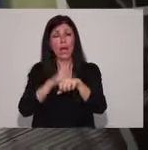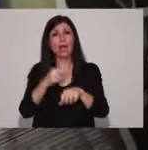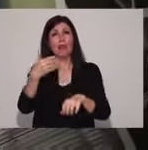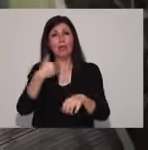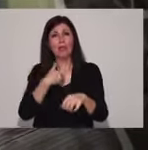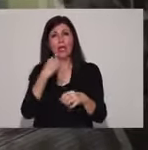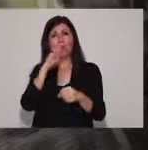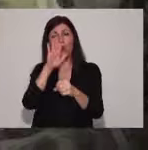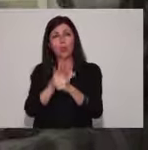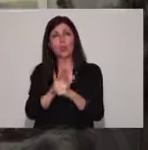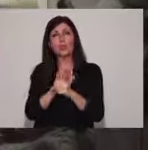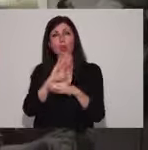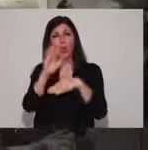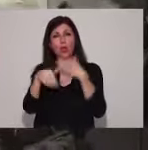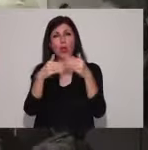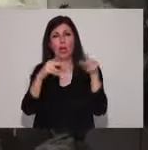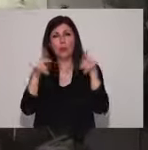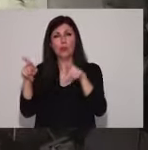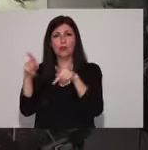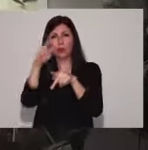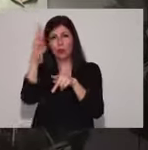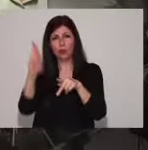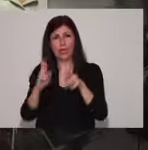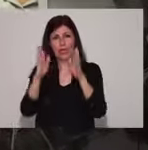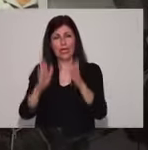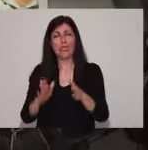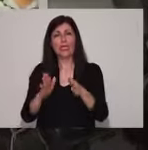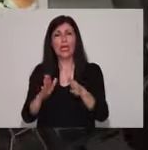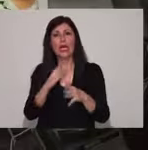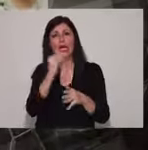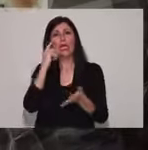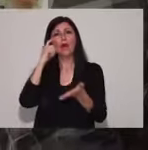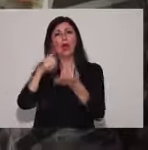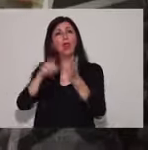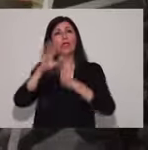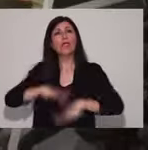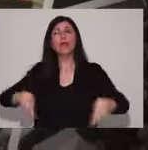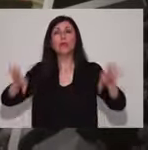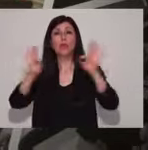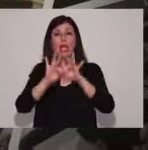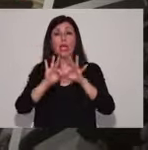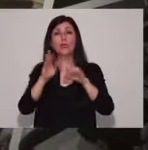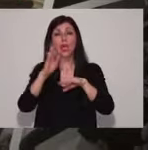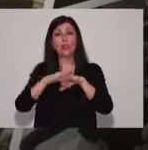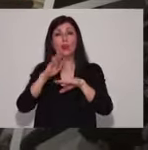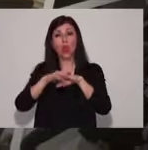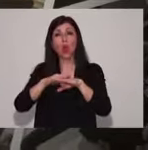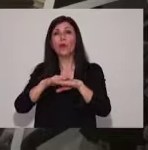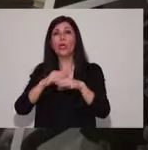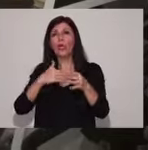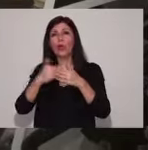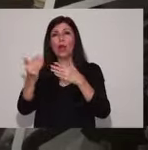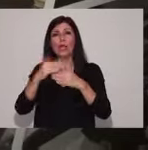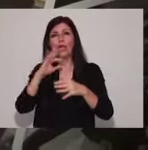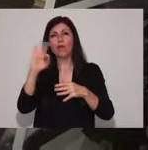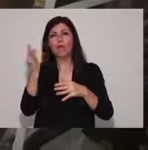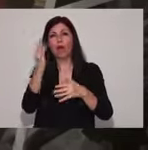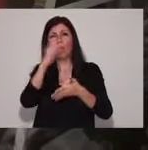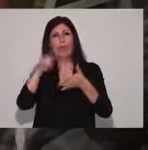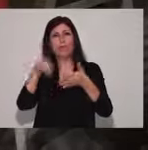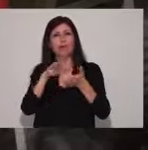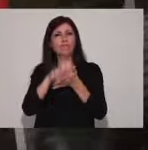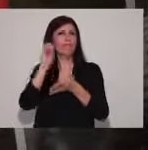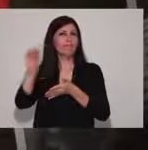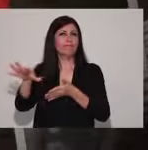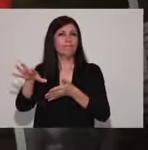Universidad Nacional tiene un compromiso con toda la población costarricense y reconoce la importancia en la eliminación de cualquier forma